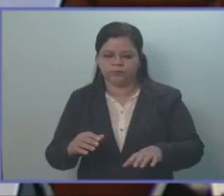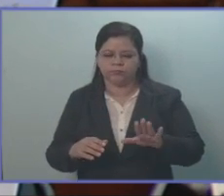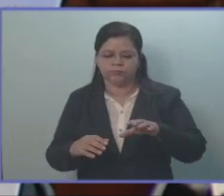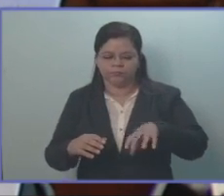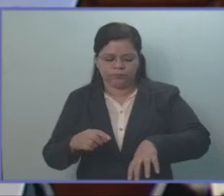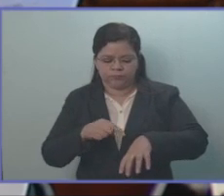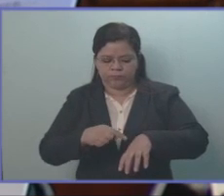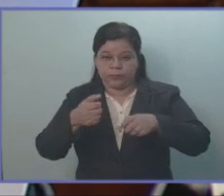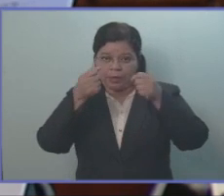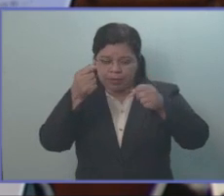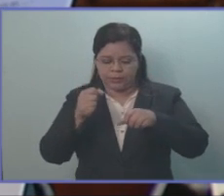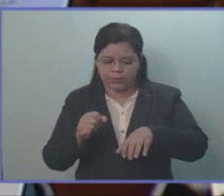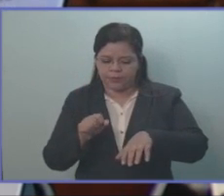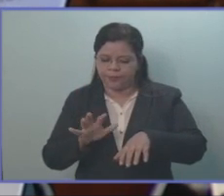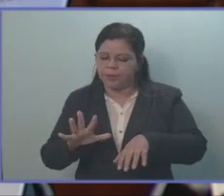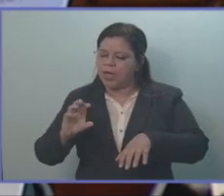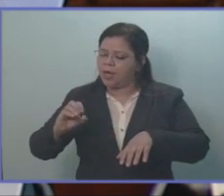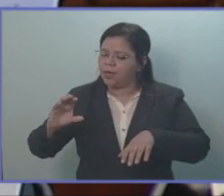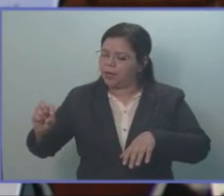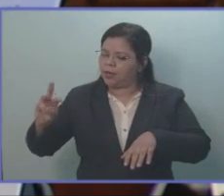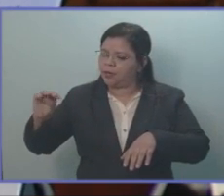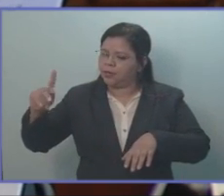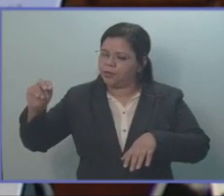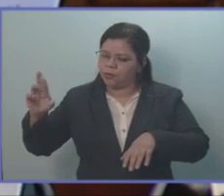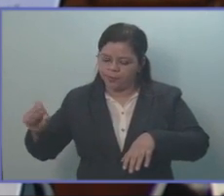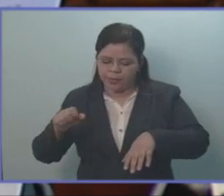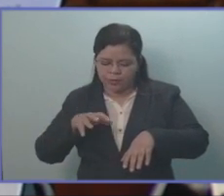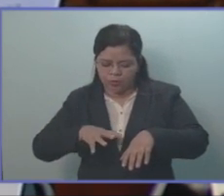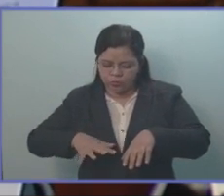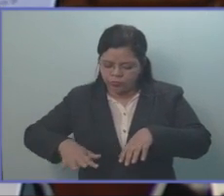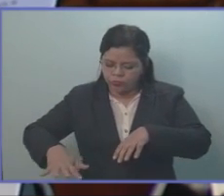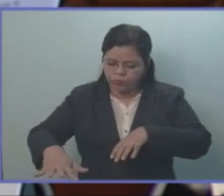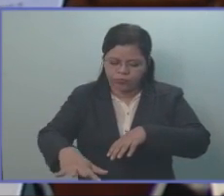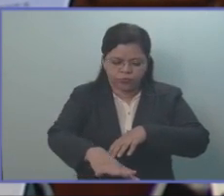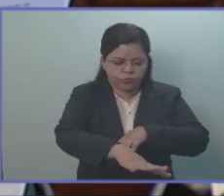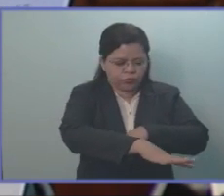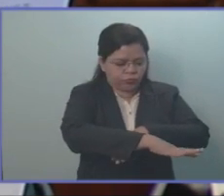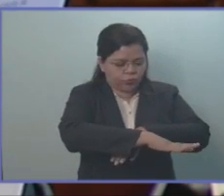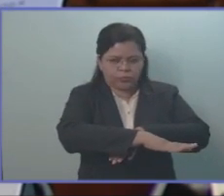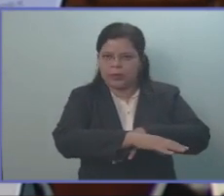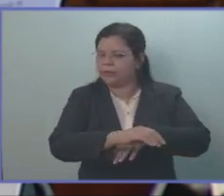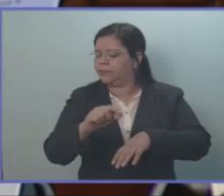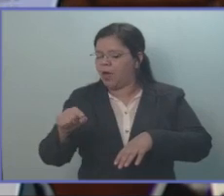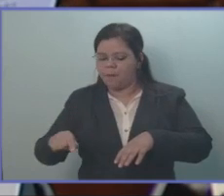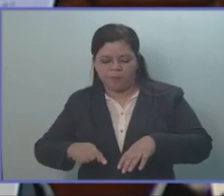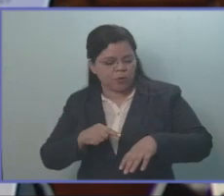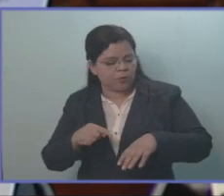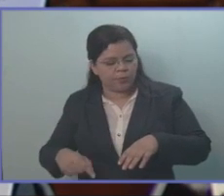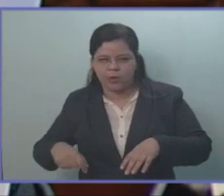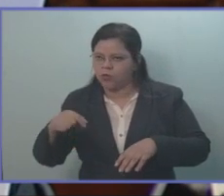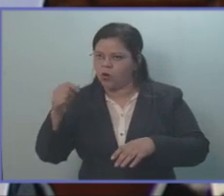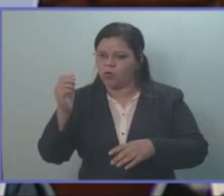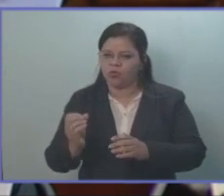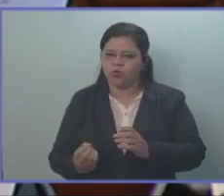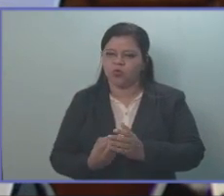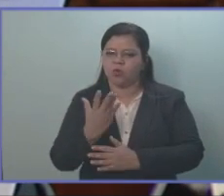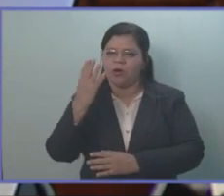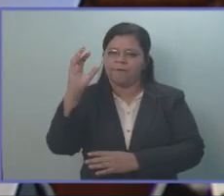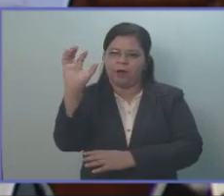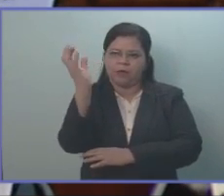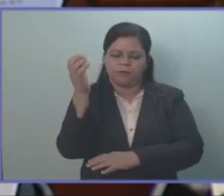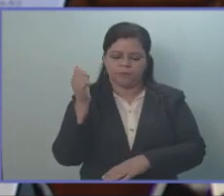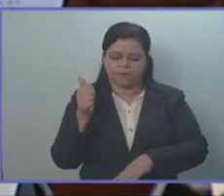500 metros de los centros penitenciarios, granjas penitenciarias, centros intermedios y centros de detención